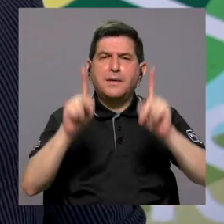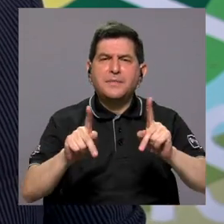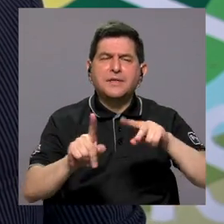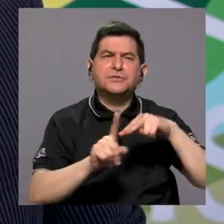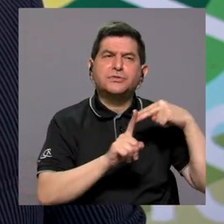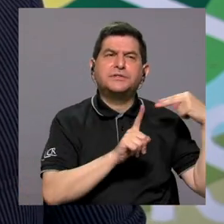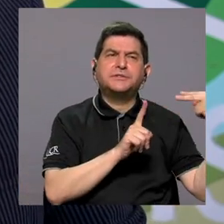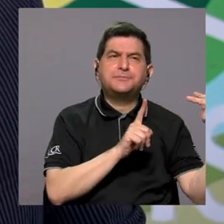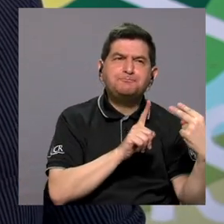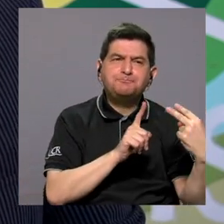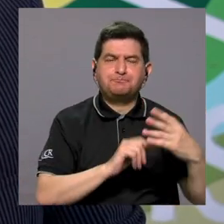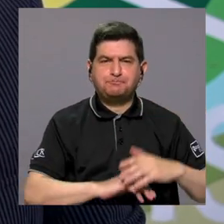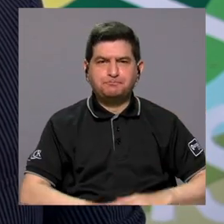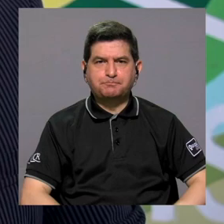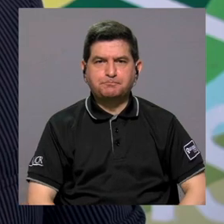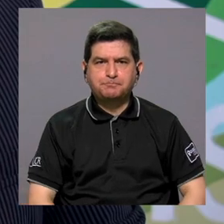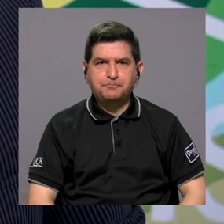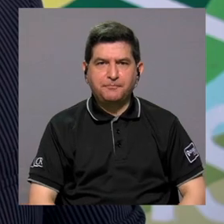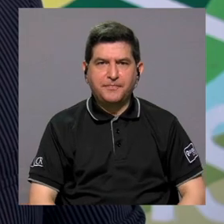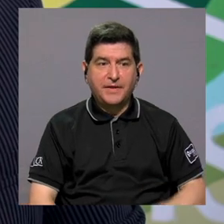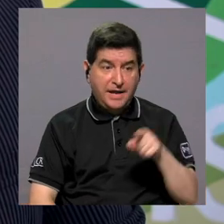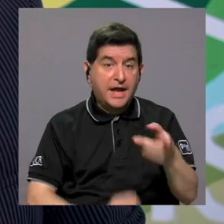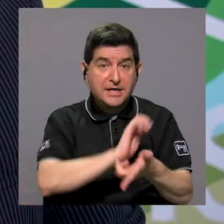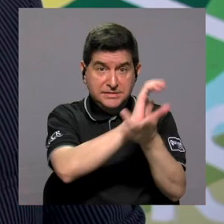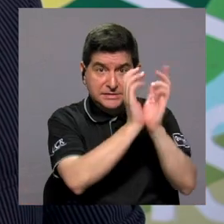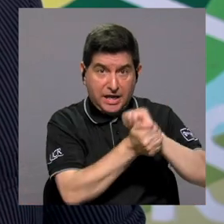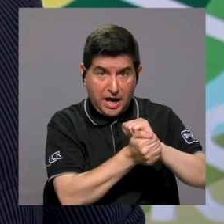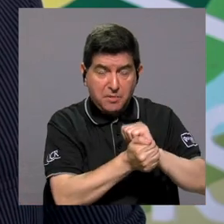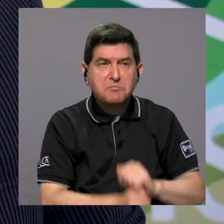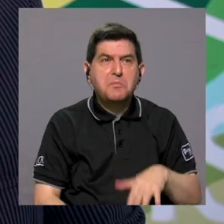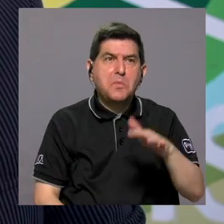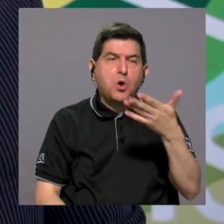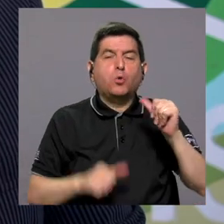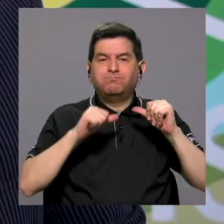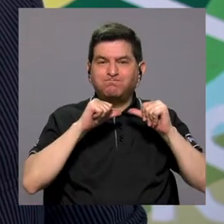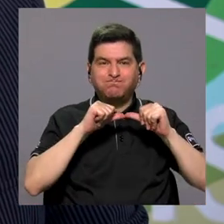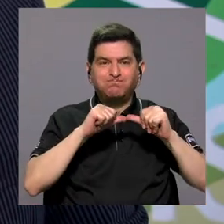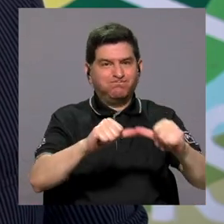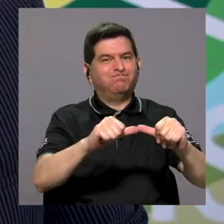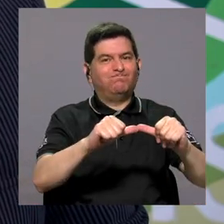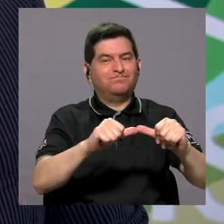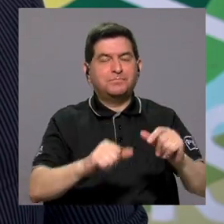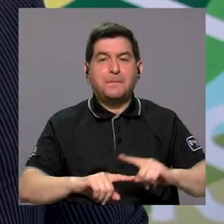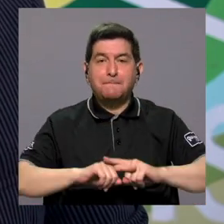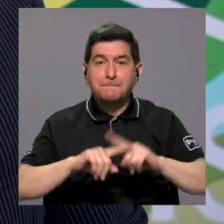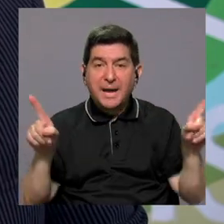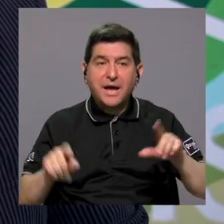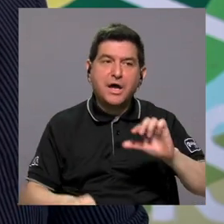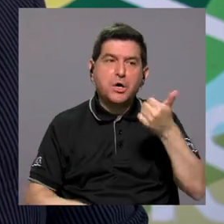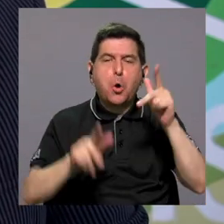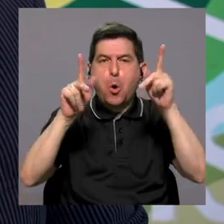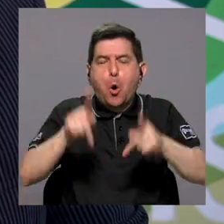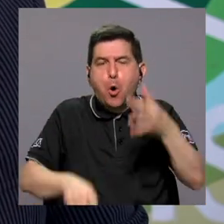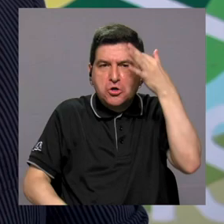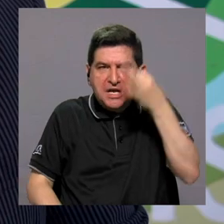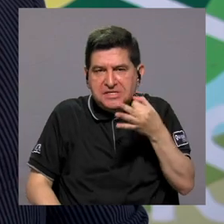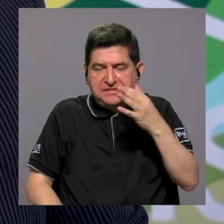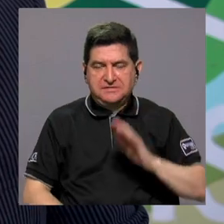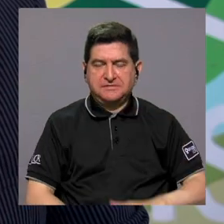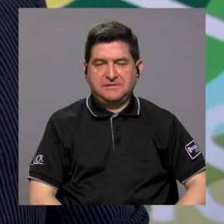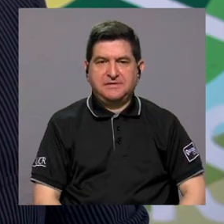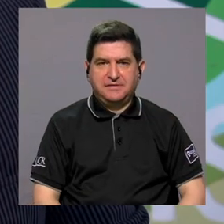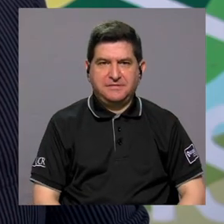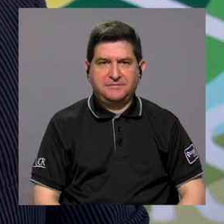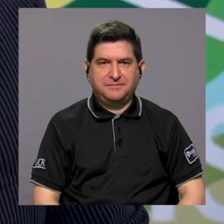una perspectiva de que este cambio va a ser más o menos permanente pero hay otras personas que opinan